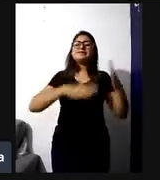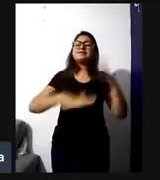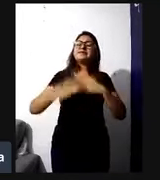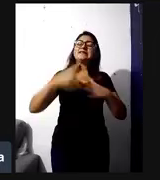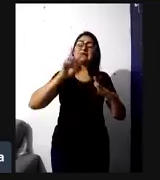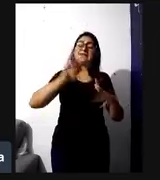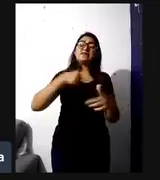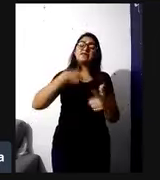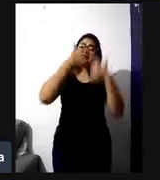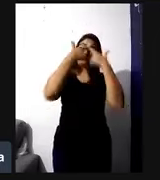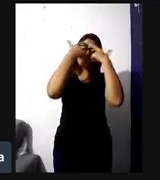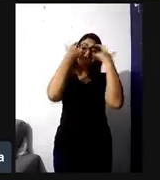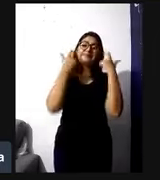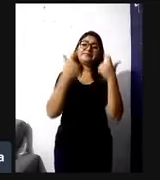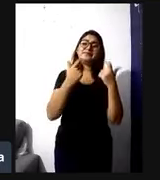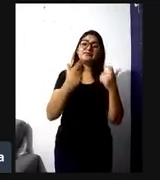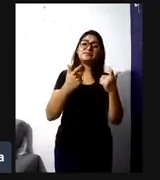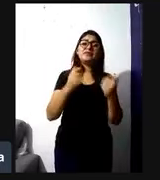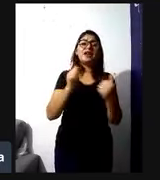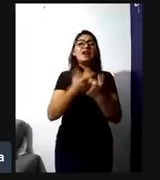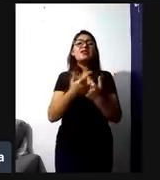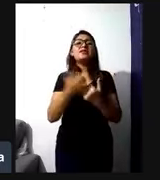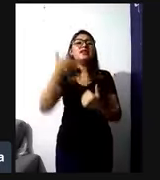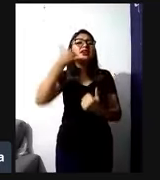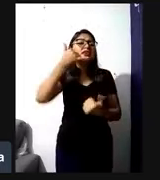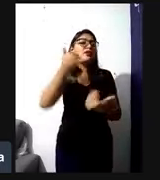teléfono al que pueda llamar para que me den ayuda?